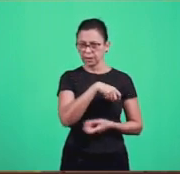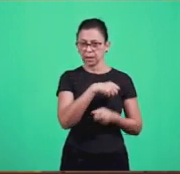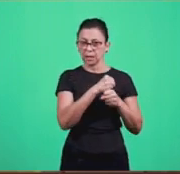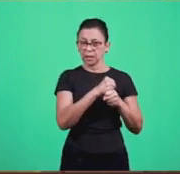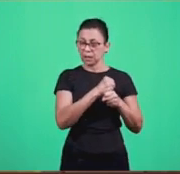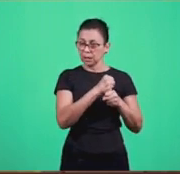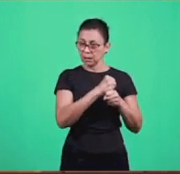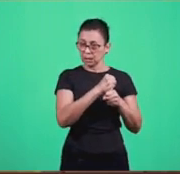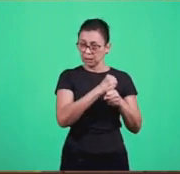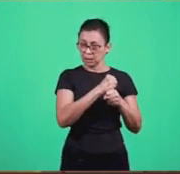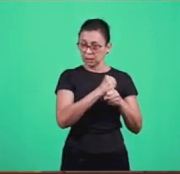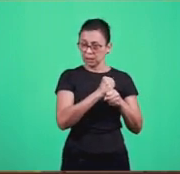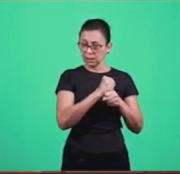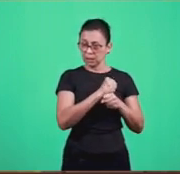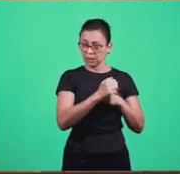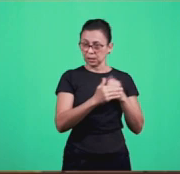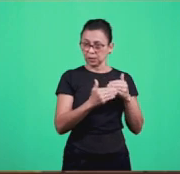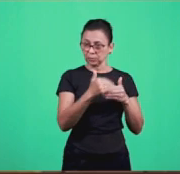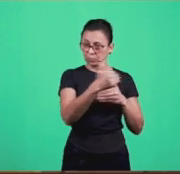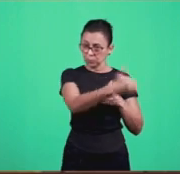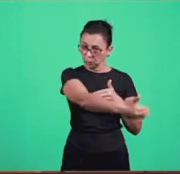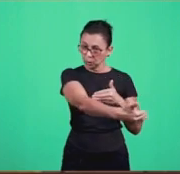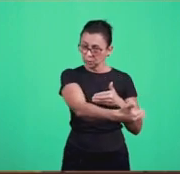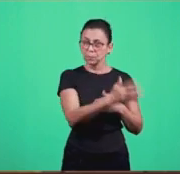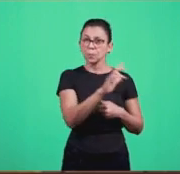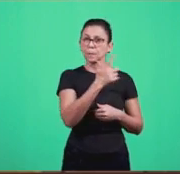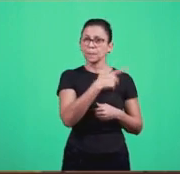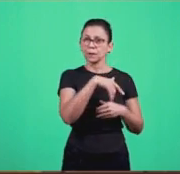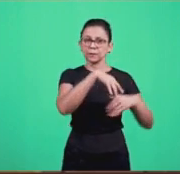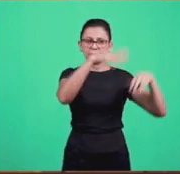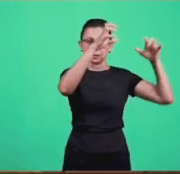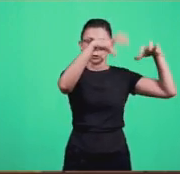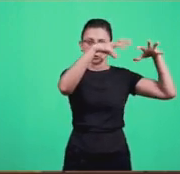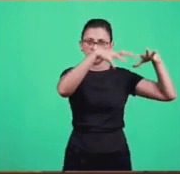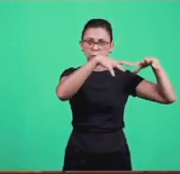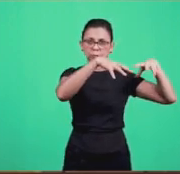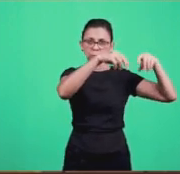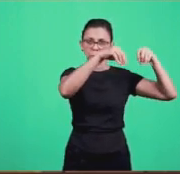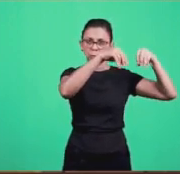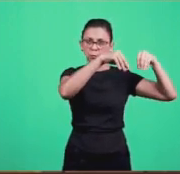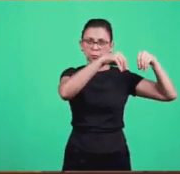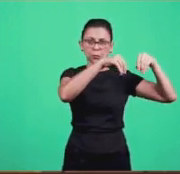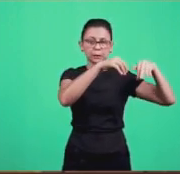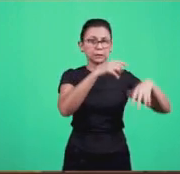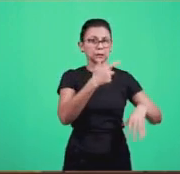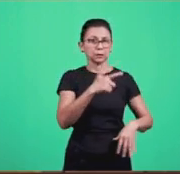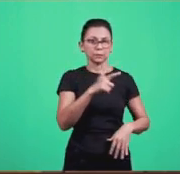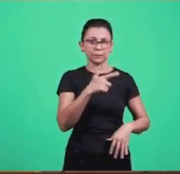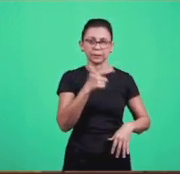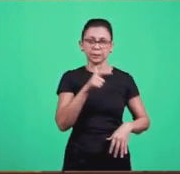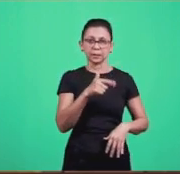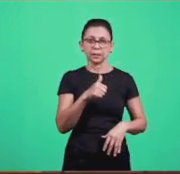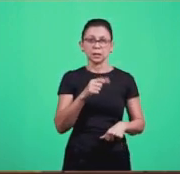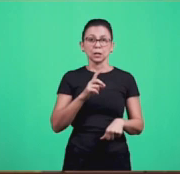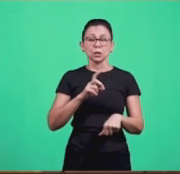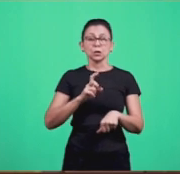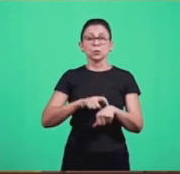el Señor habló a Elías: ve a Acab y dile que en los próximos años no habrá lluvia ni rocío sobre la